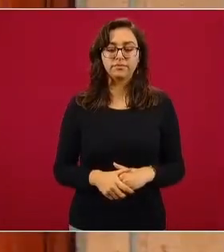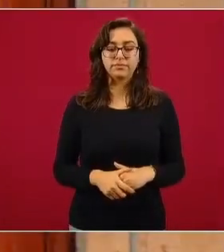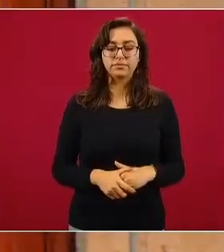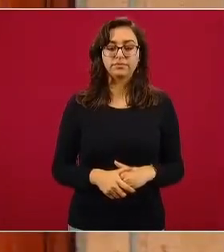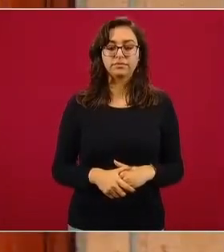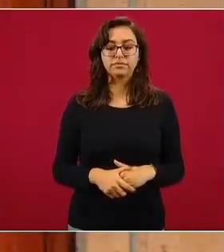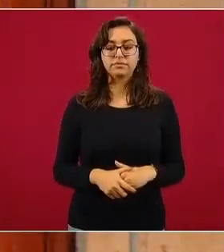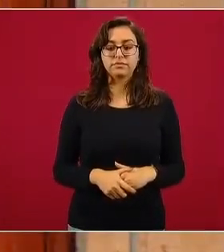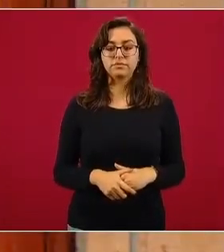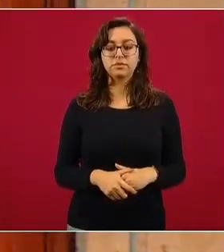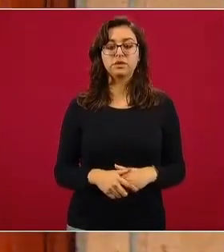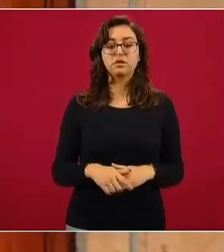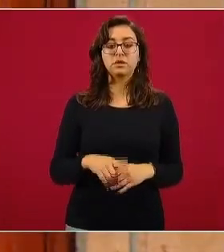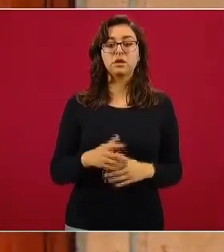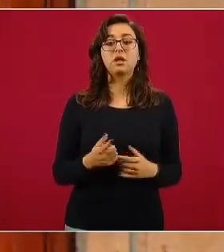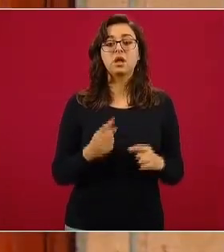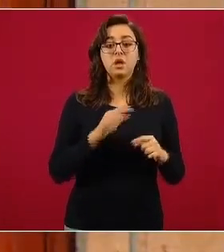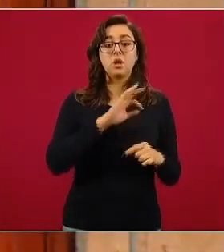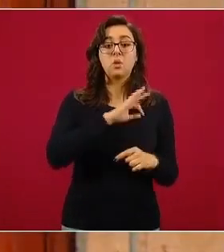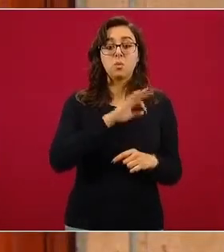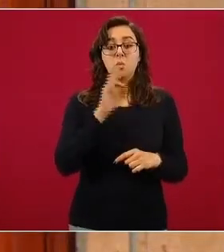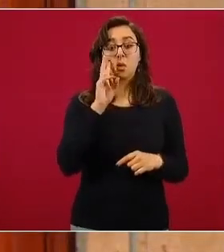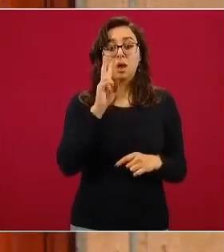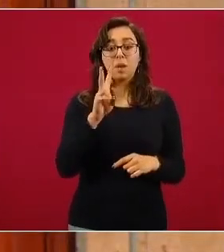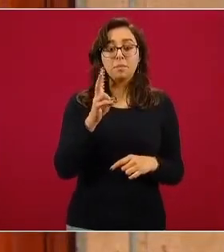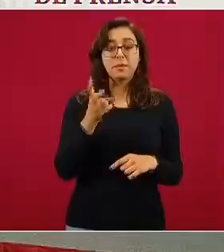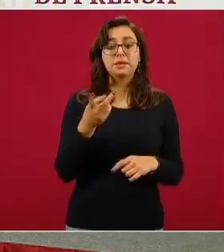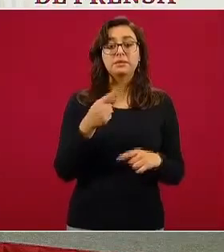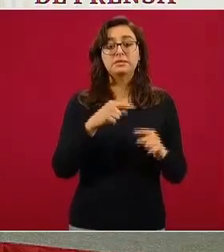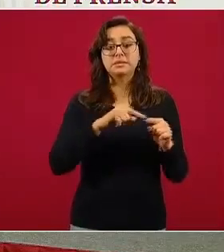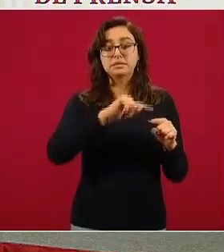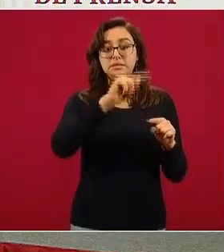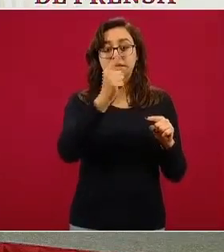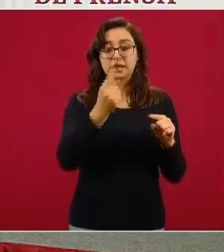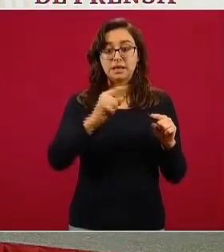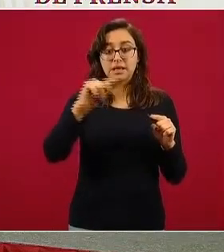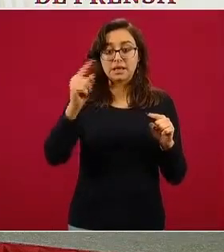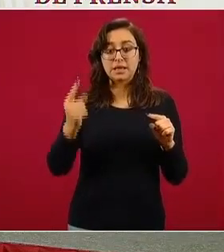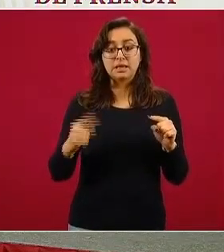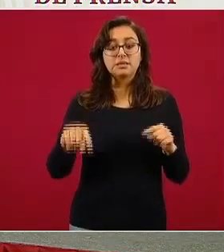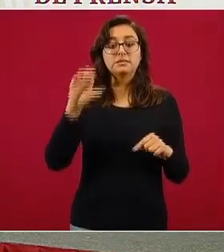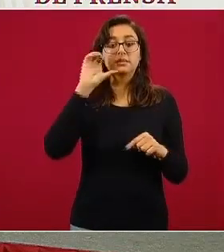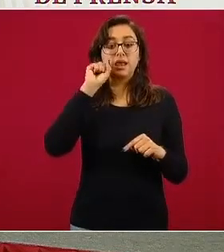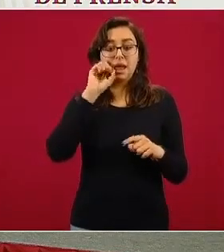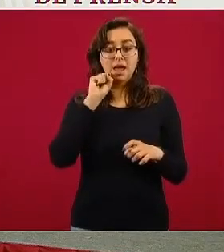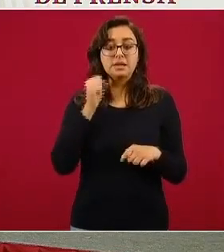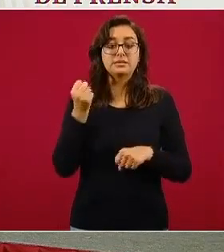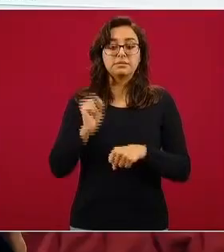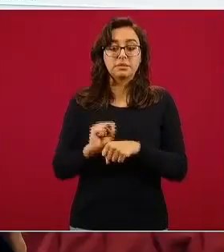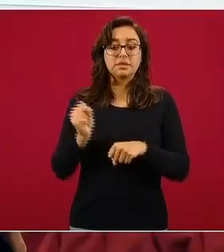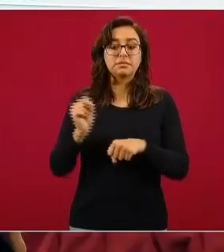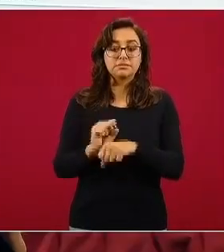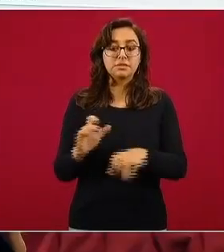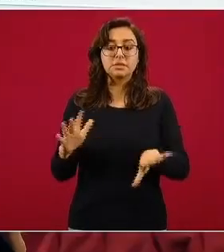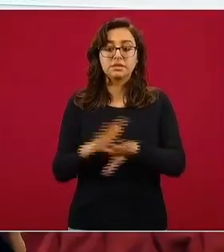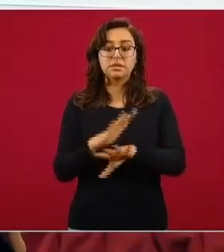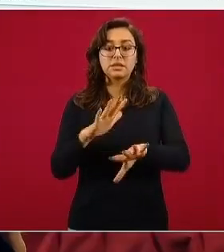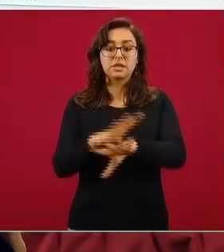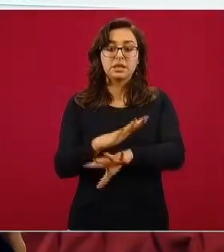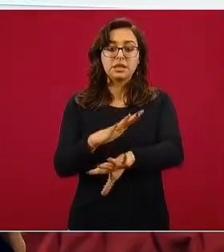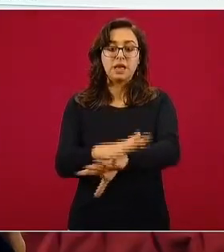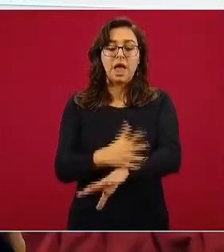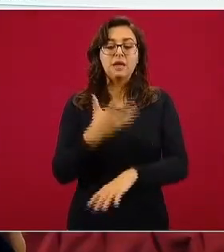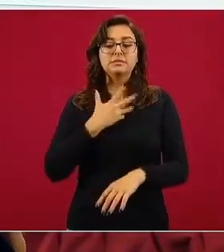esta línea naranja, que es la que nos está midiendo el cambio semana con semana, tenemos sumados los 4